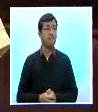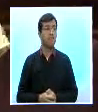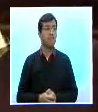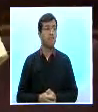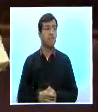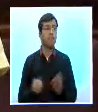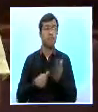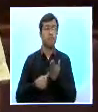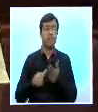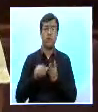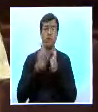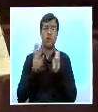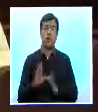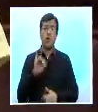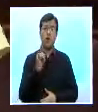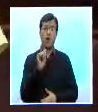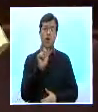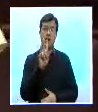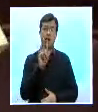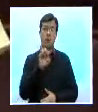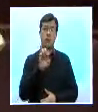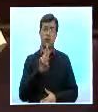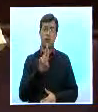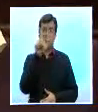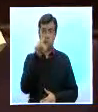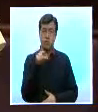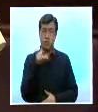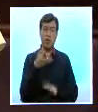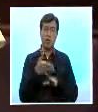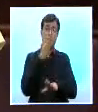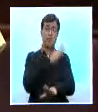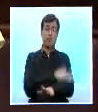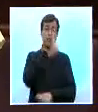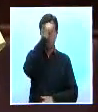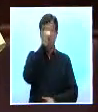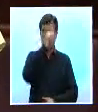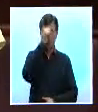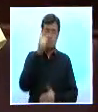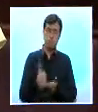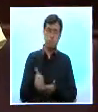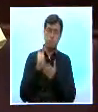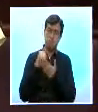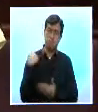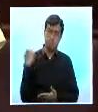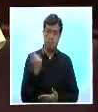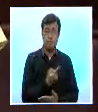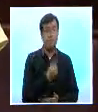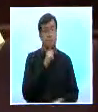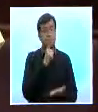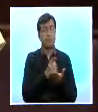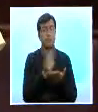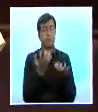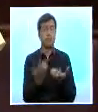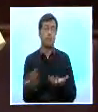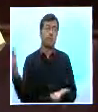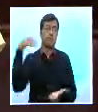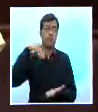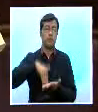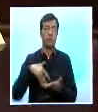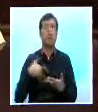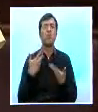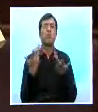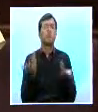ministro javier ponce hizo el día domingo en beneficio nosotros yo sí quiero recalcar que esto no es